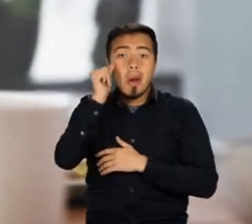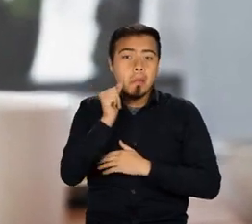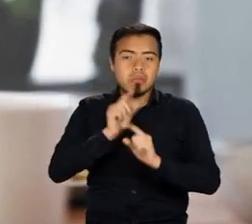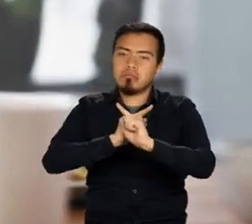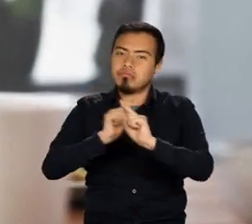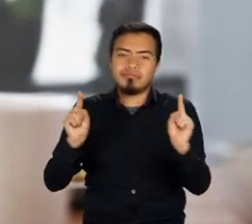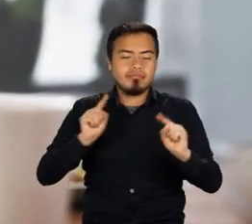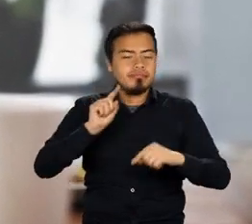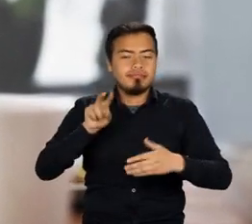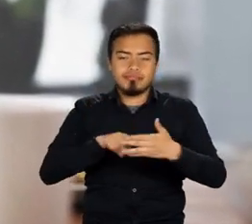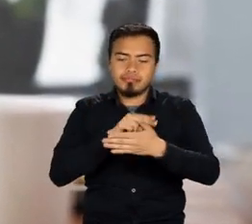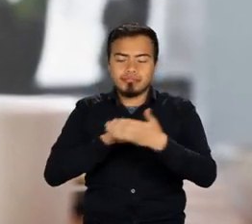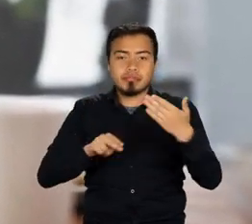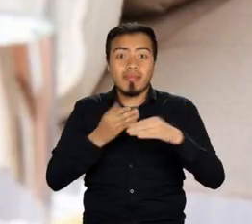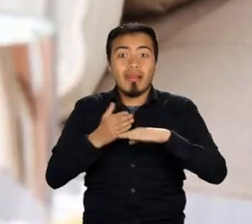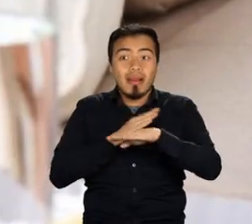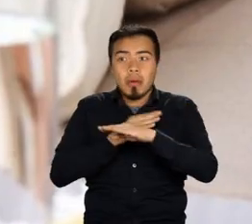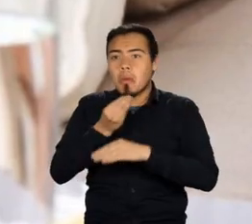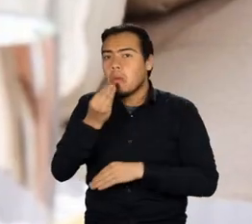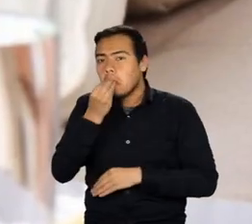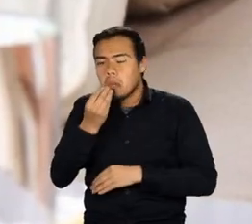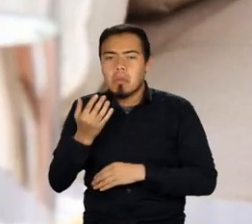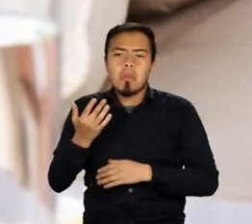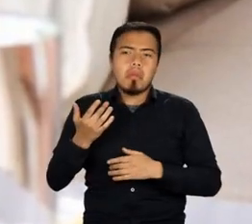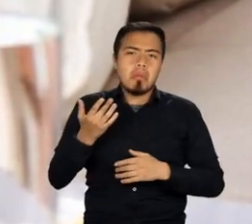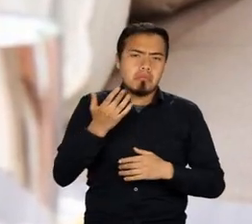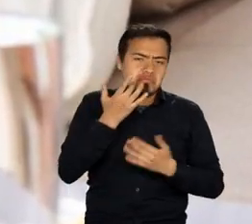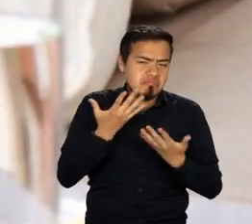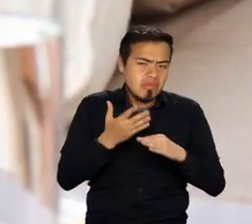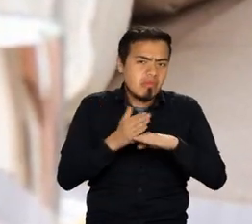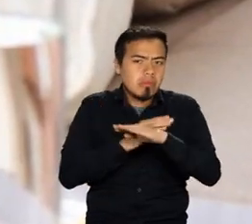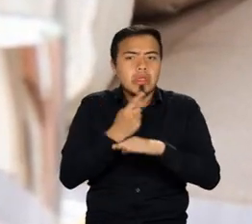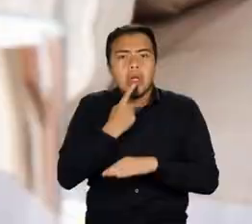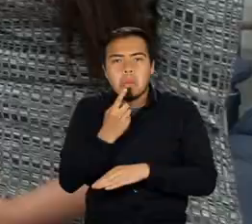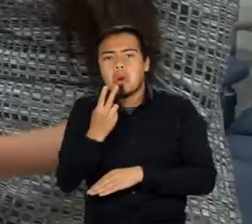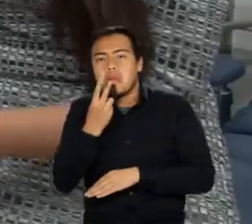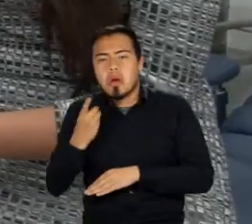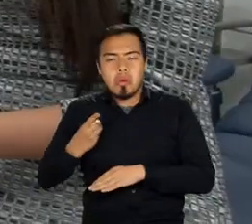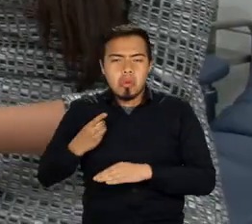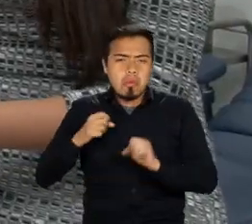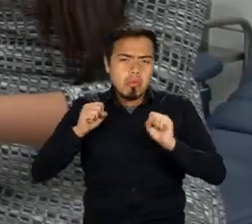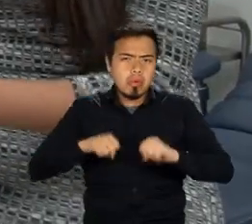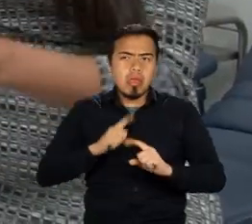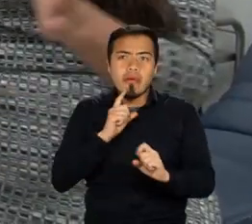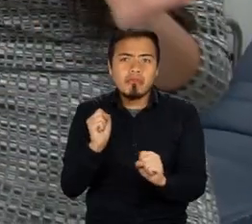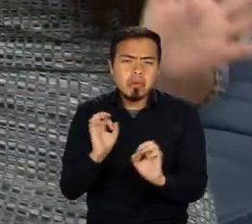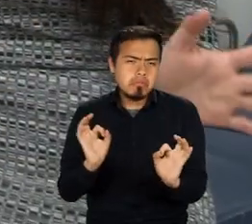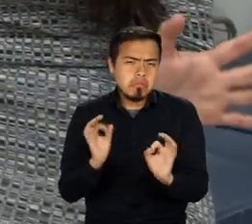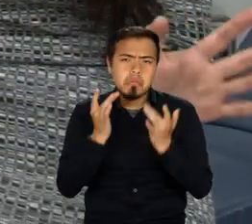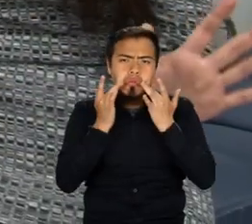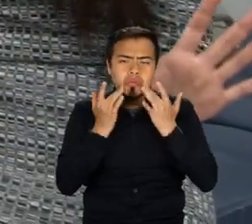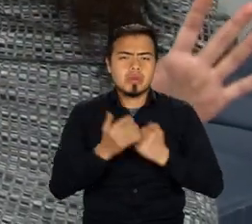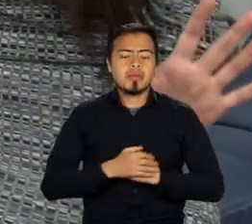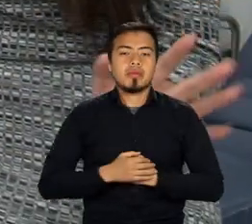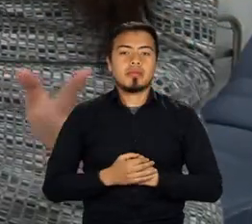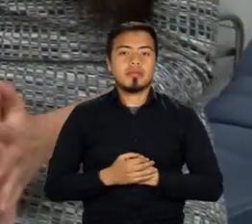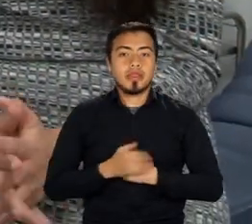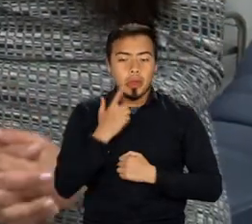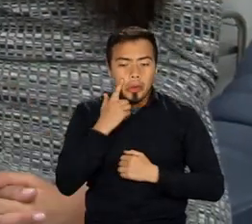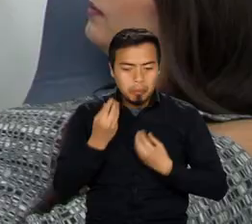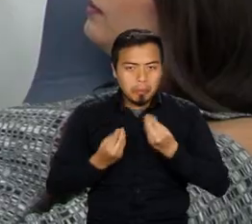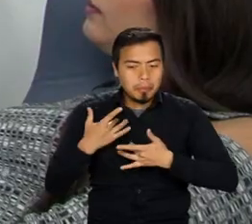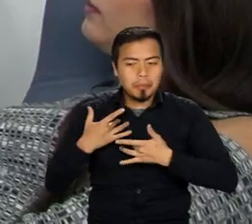Llegar desayunado o almorzado, no tener ningún resfriado. Bueno, jefe, perfecto. Entonces, ¿vamos a